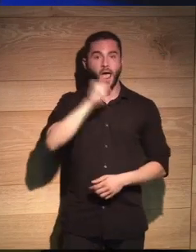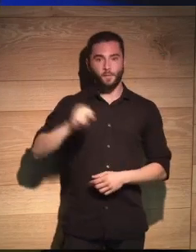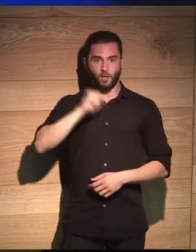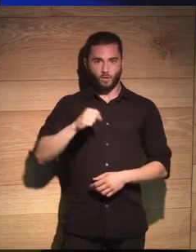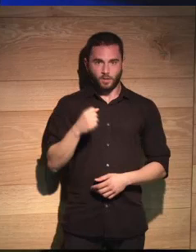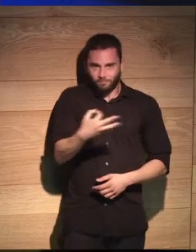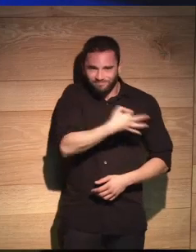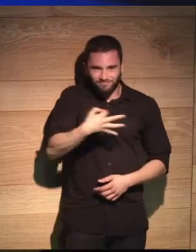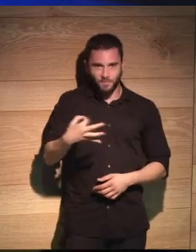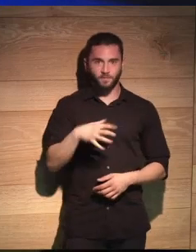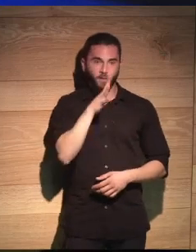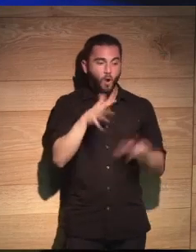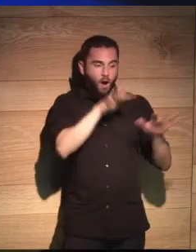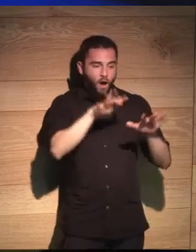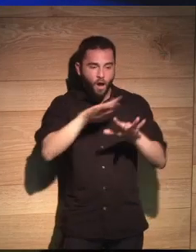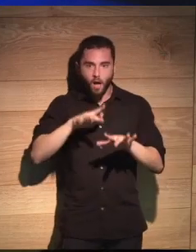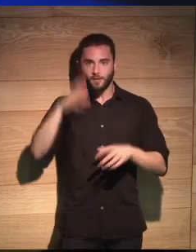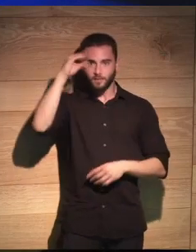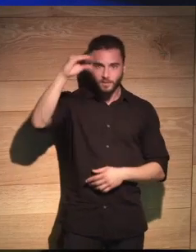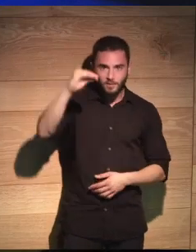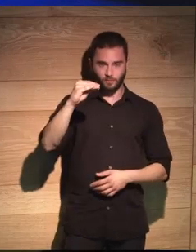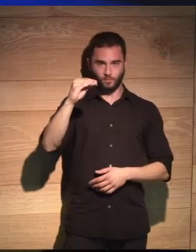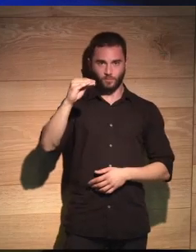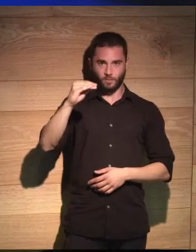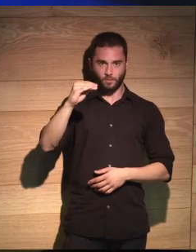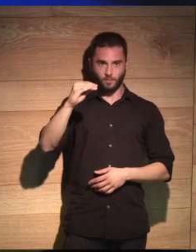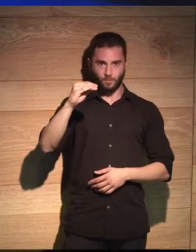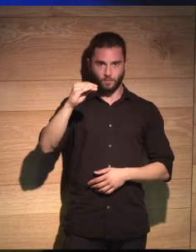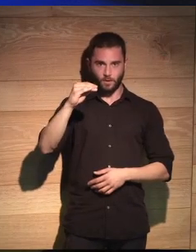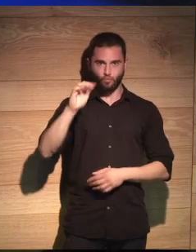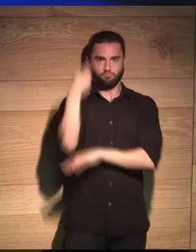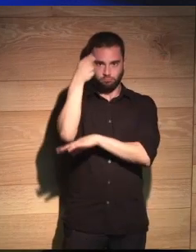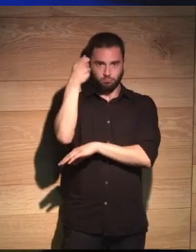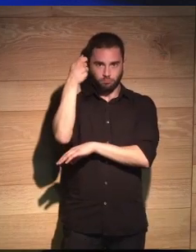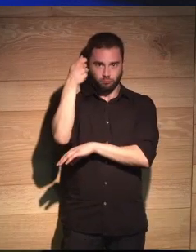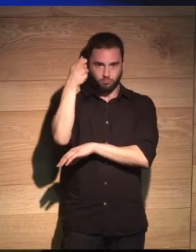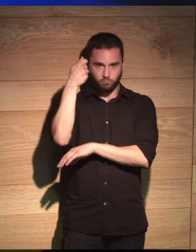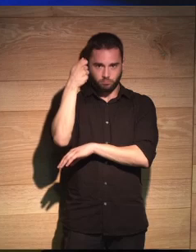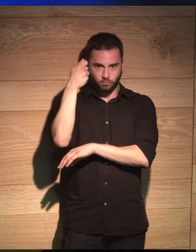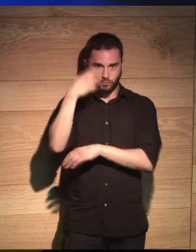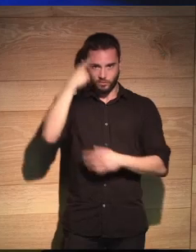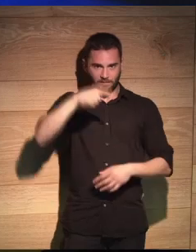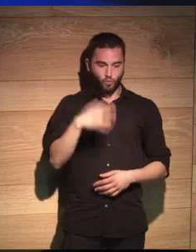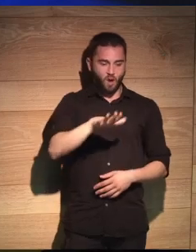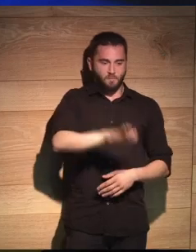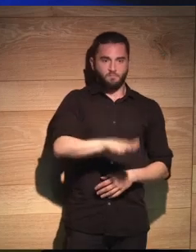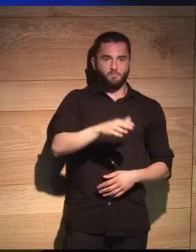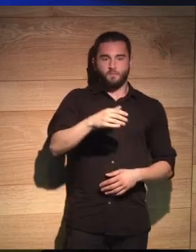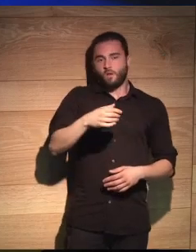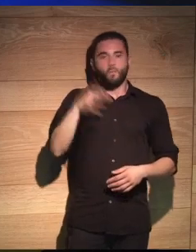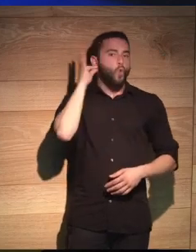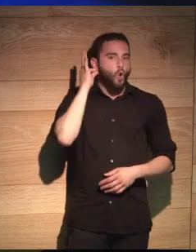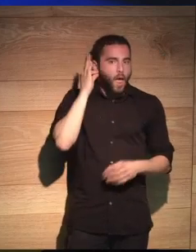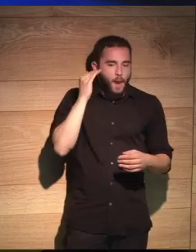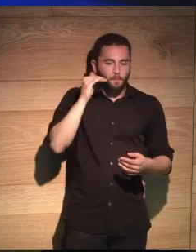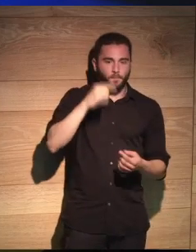seducción, digamos que intelectual, ideológica. Lo gana con su saber estar, llega una mujer pequeñita,